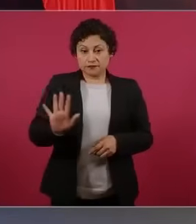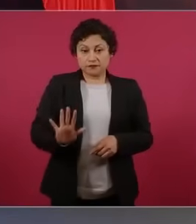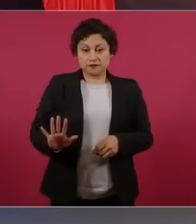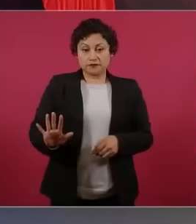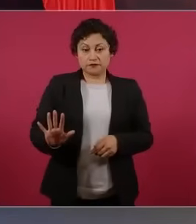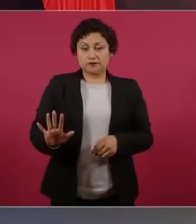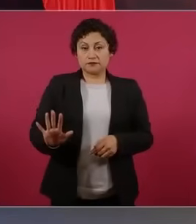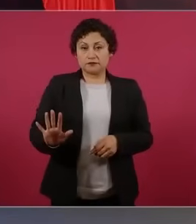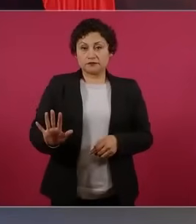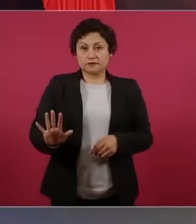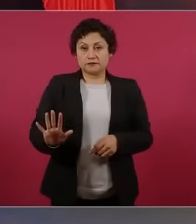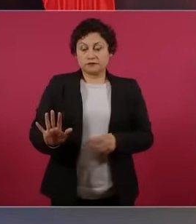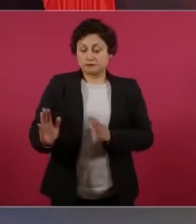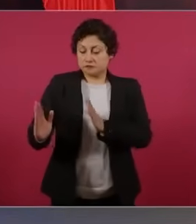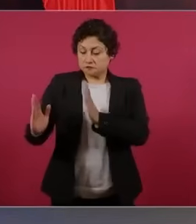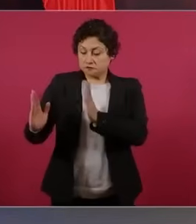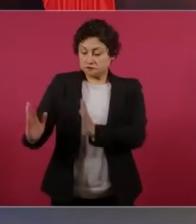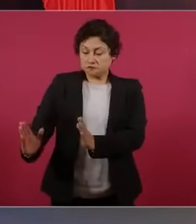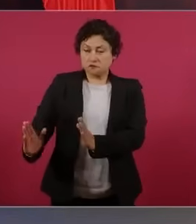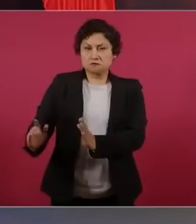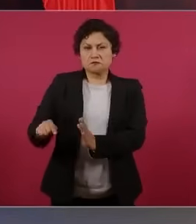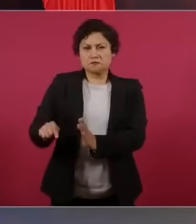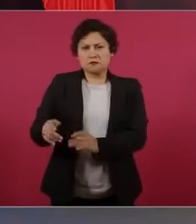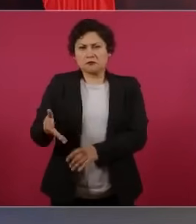si hay 60 distritos,